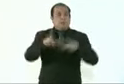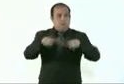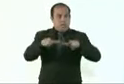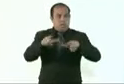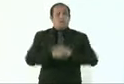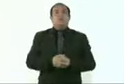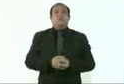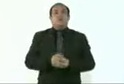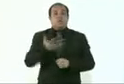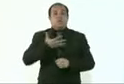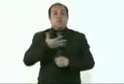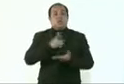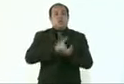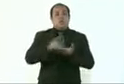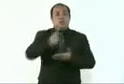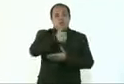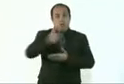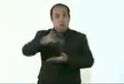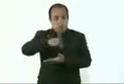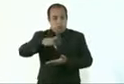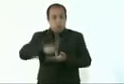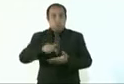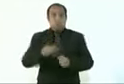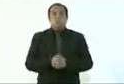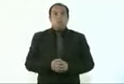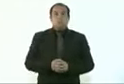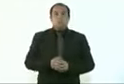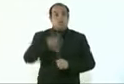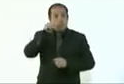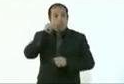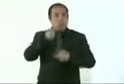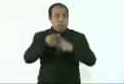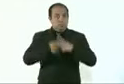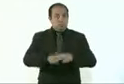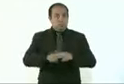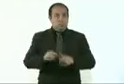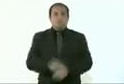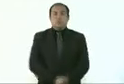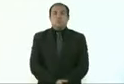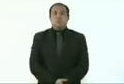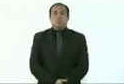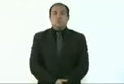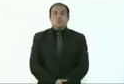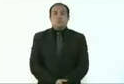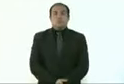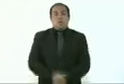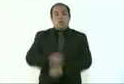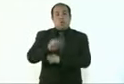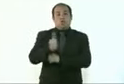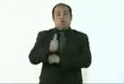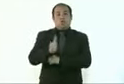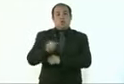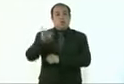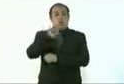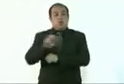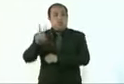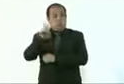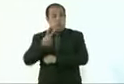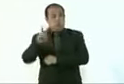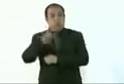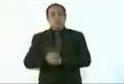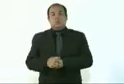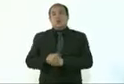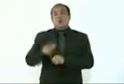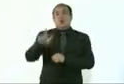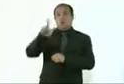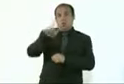vacunacion.cdmx.gov.mx, viene la dirección de cada uno de los lugares. Eso empieza mañana. Y para las demás va a ser jueves, viernes, lunes